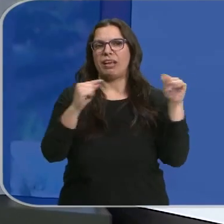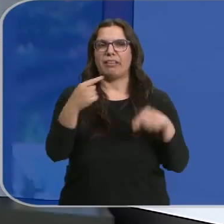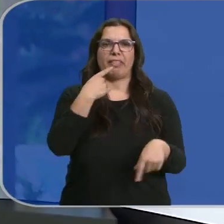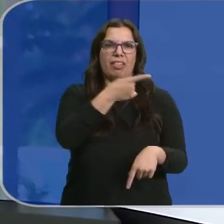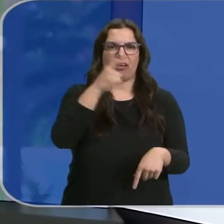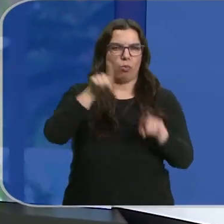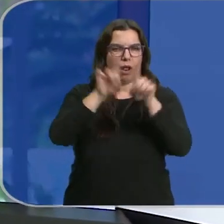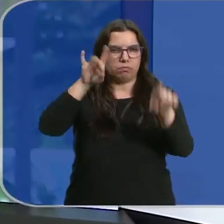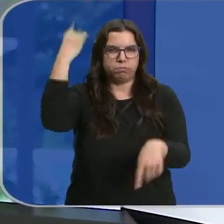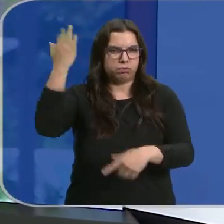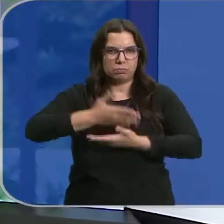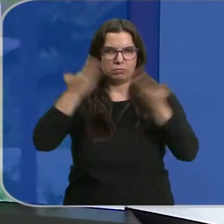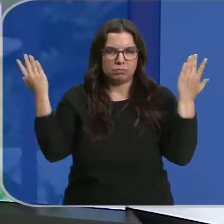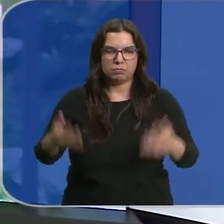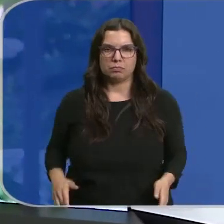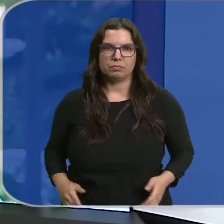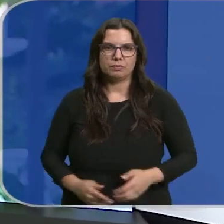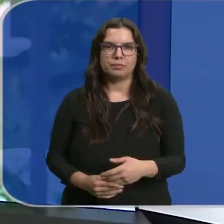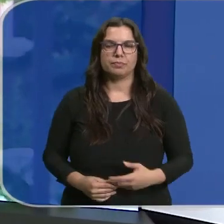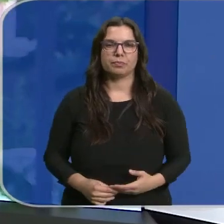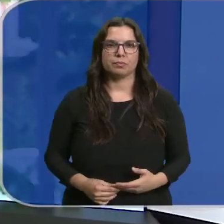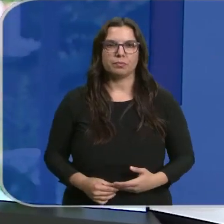cambio una ocurrencia. Sergio García.